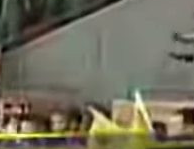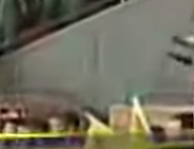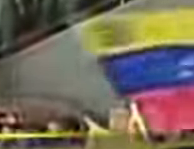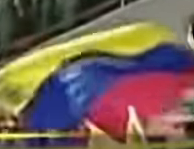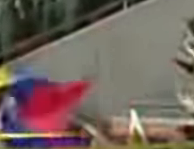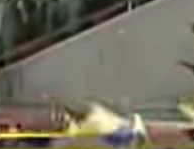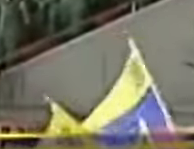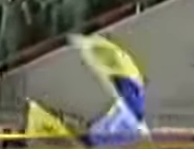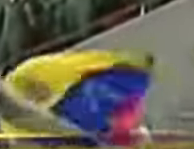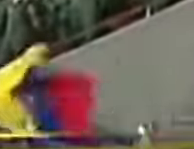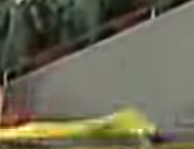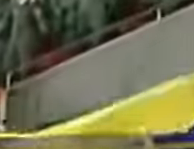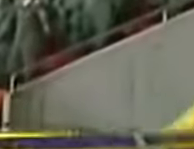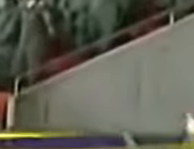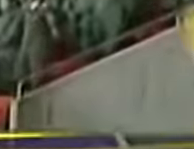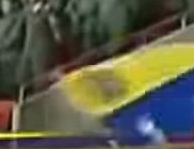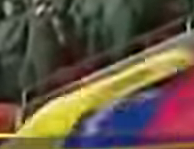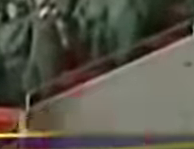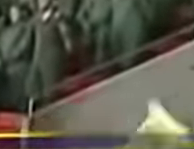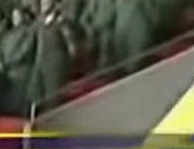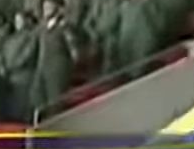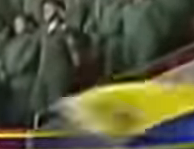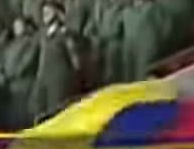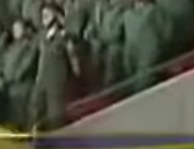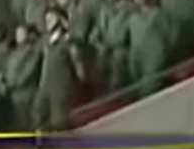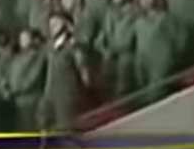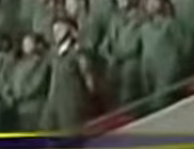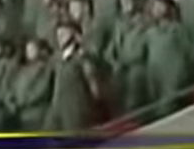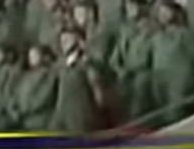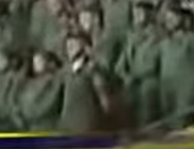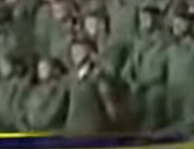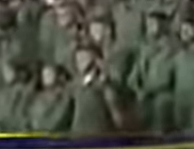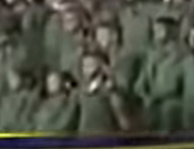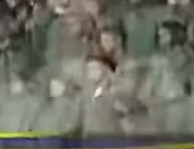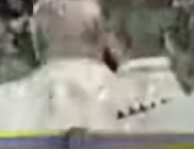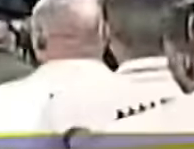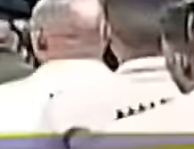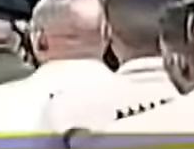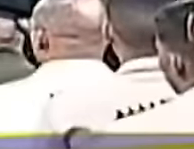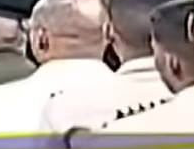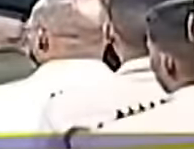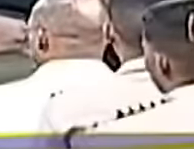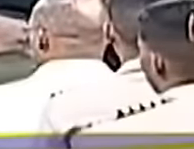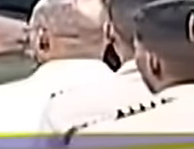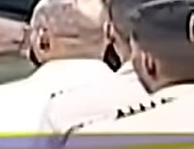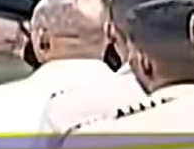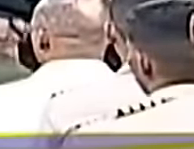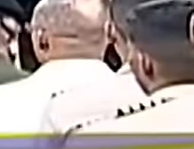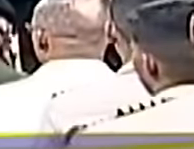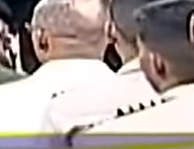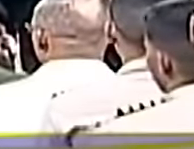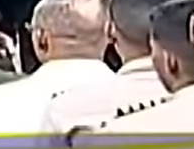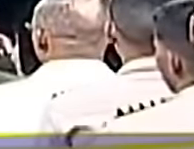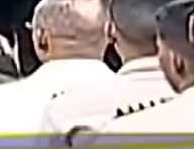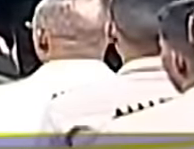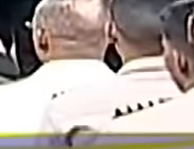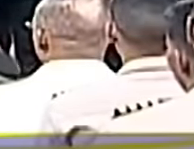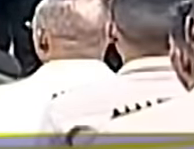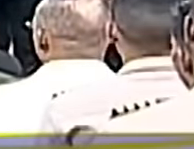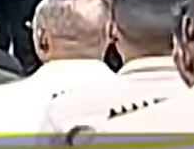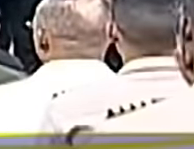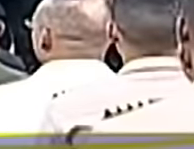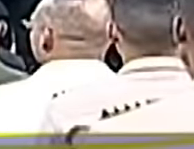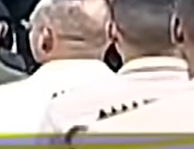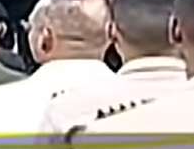y el Reino Unido completo. Y ahí radica el problema del pasado hasta este tiempo. Como decía el comandante, gallo viejo aunque sea tuerto,